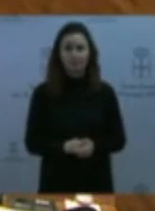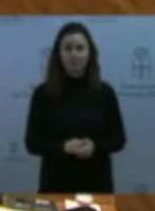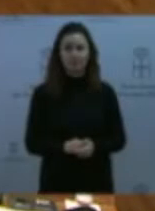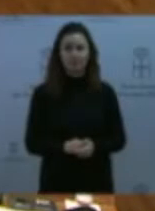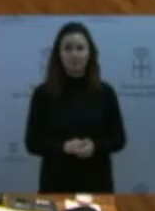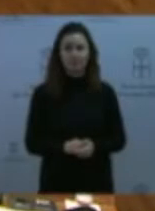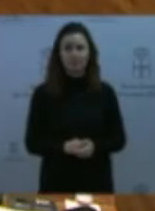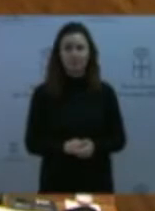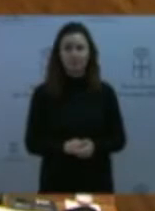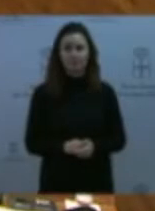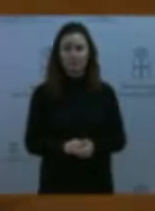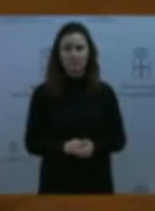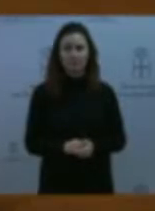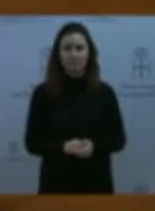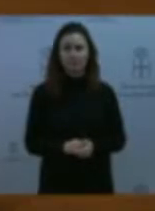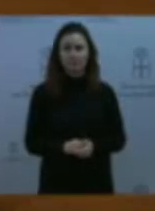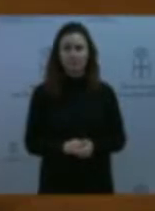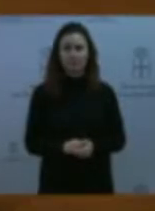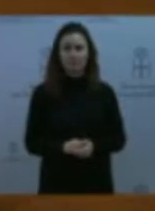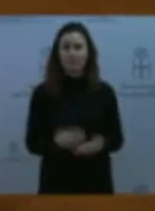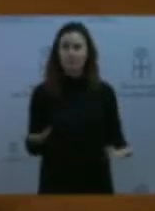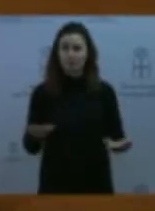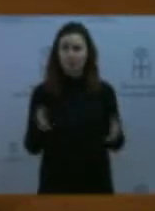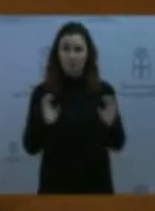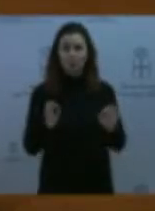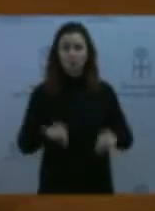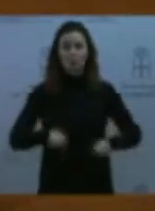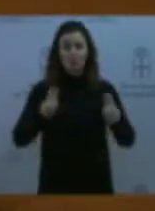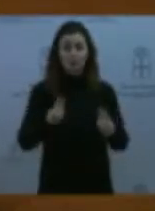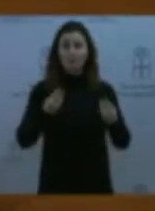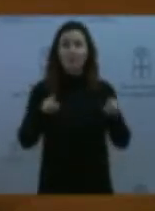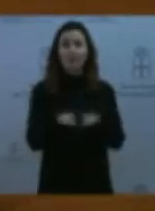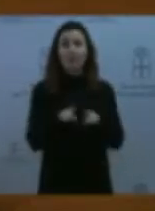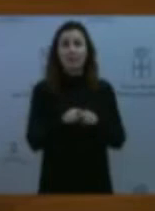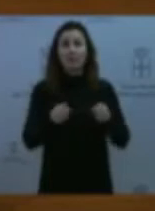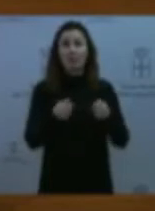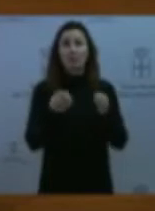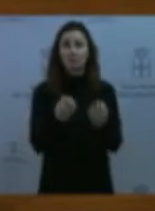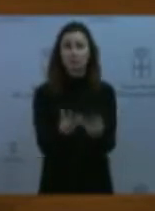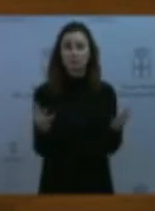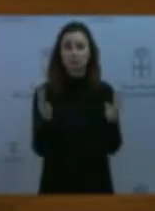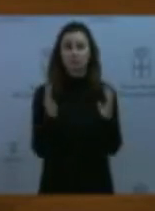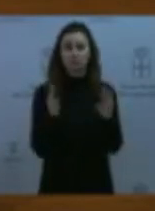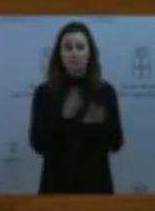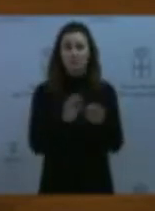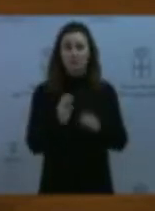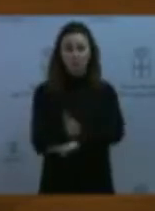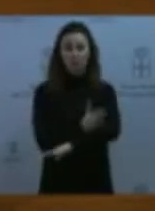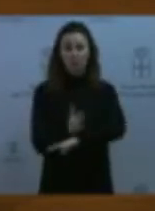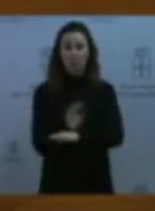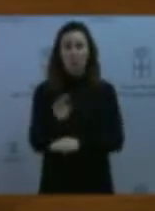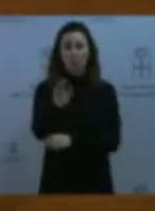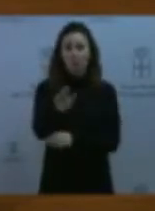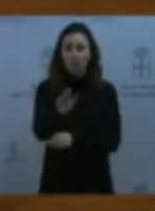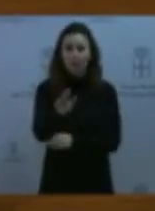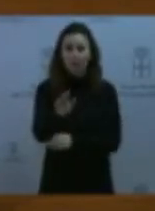porque permite que no haya acotamientos sobre las zonas de monte bajo incendiadas ilegalmente. El 90% de las